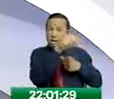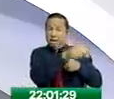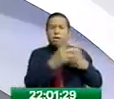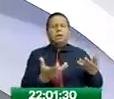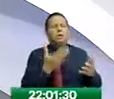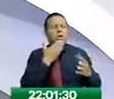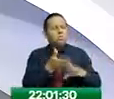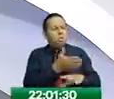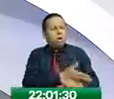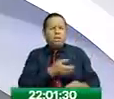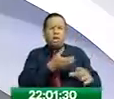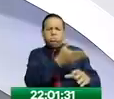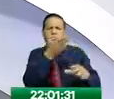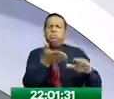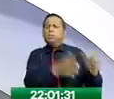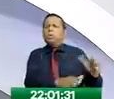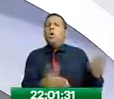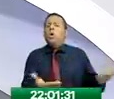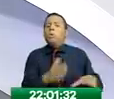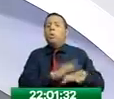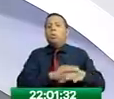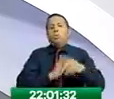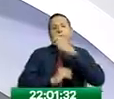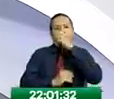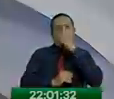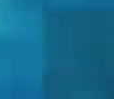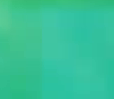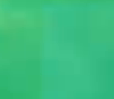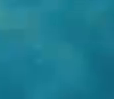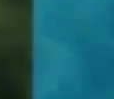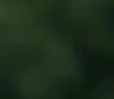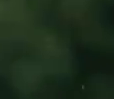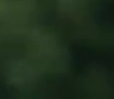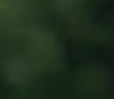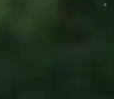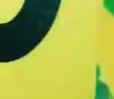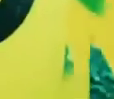estaría relacionado al tráfico de droga. Veamos.